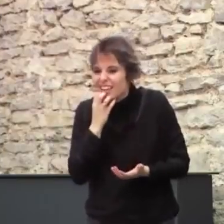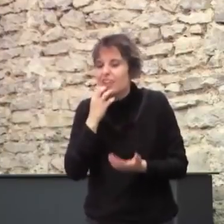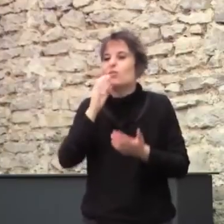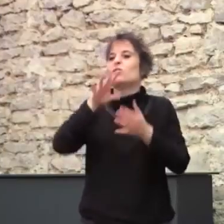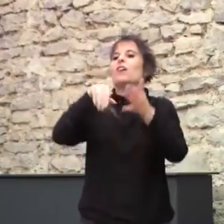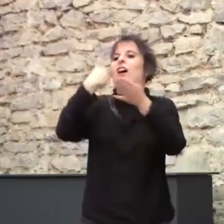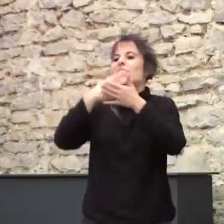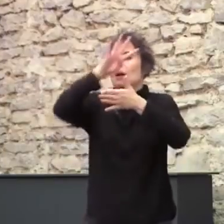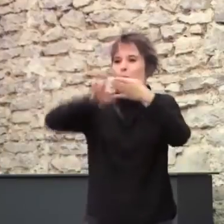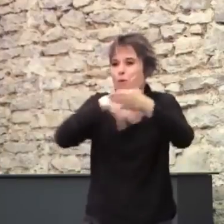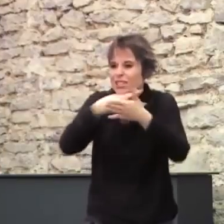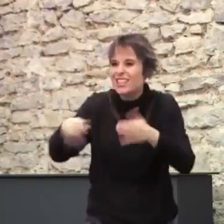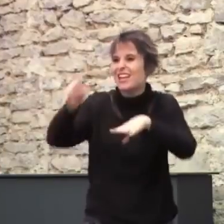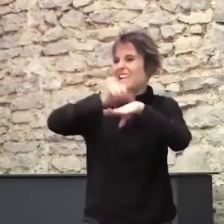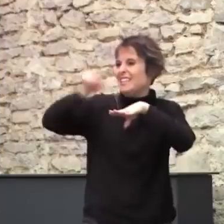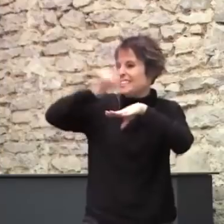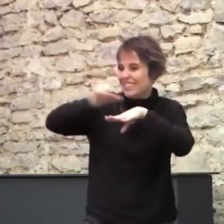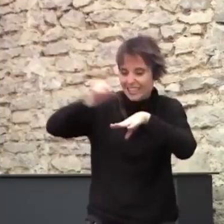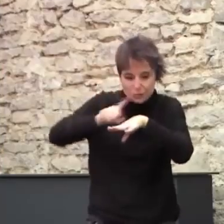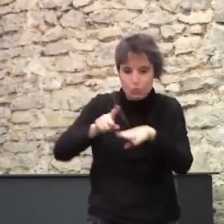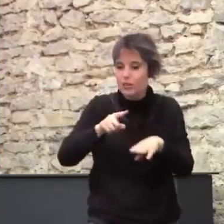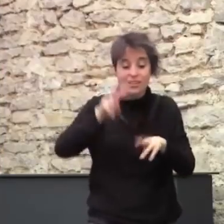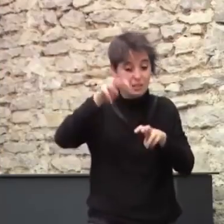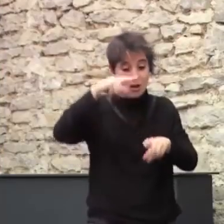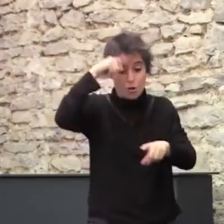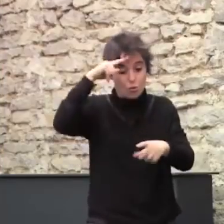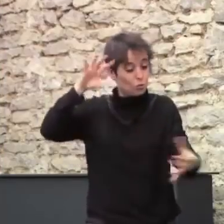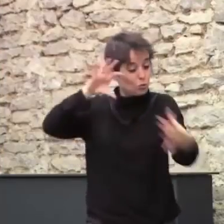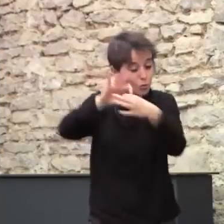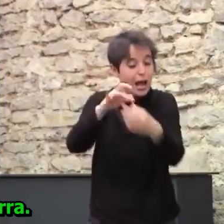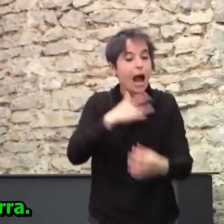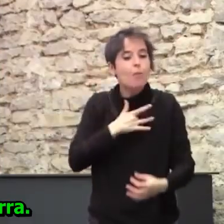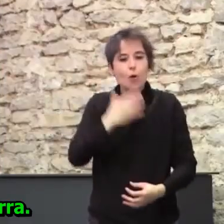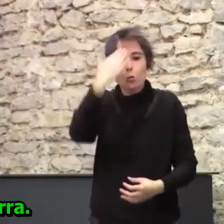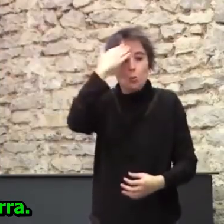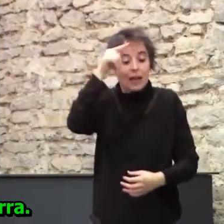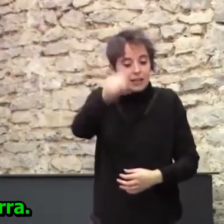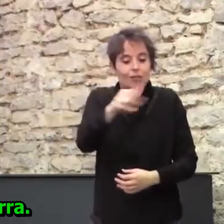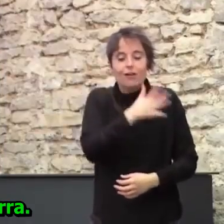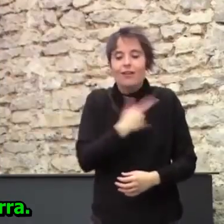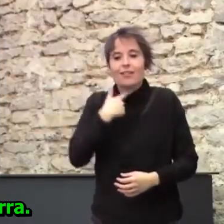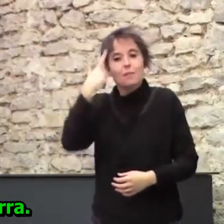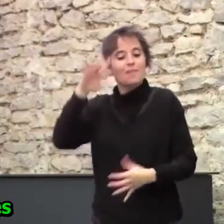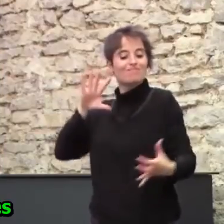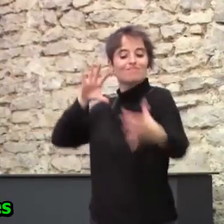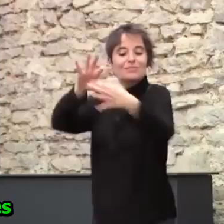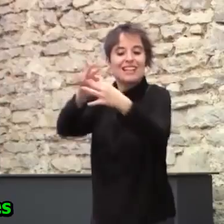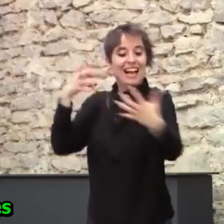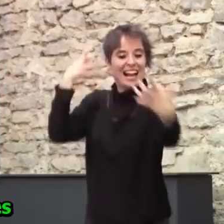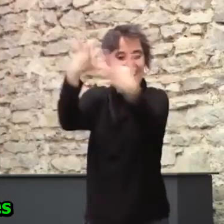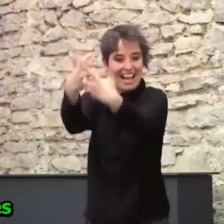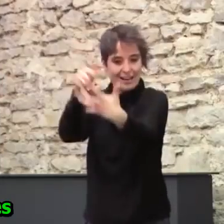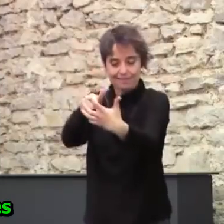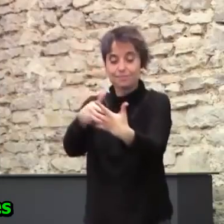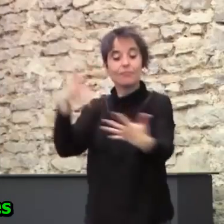poesía, en la literatura, en la música, todos los productos culturales que hablan del amor romántico está basado en esta idea de la guerra. En la